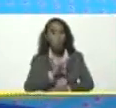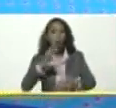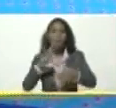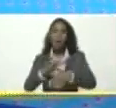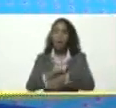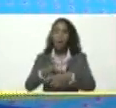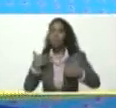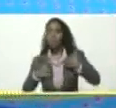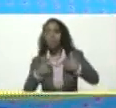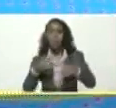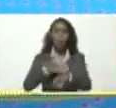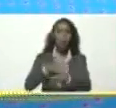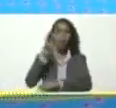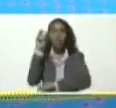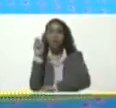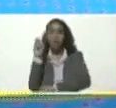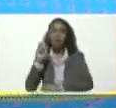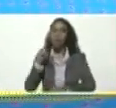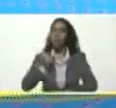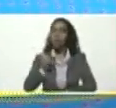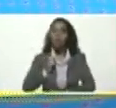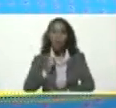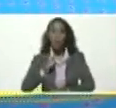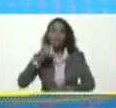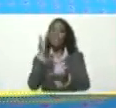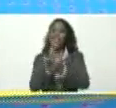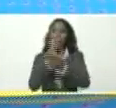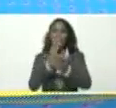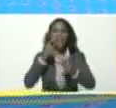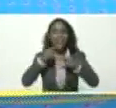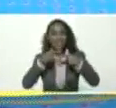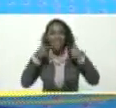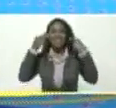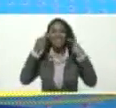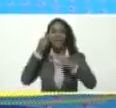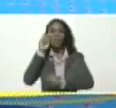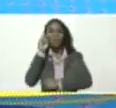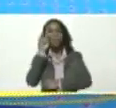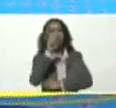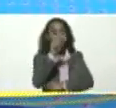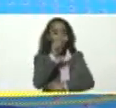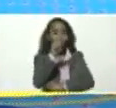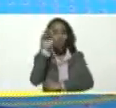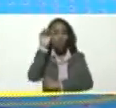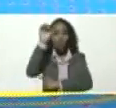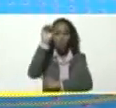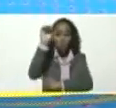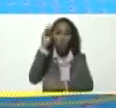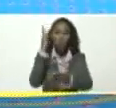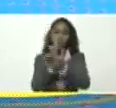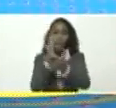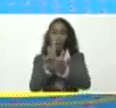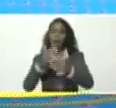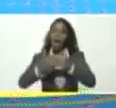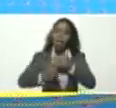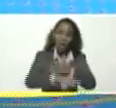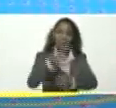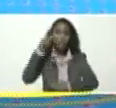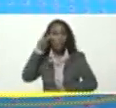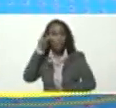sea miércoles, jueves o viernes. Siempre una sonrisa, viendo hacia adelante el futuro, viendo hacia